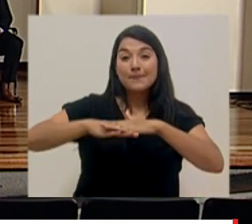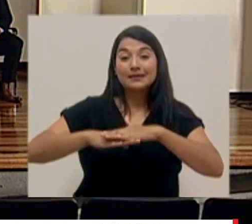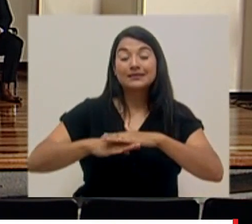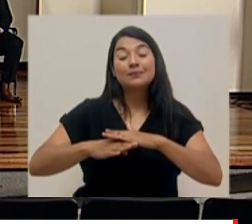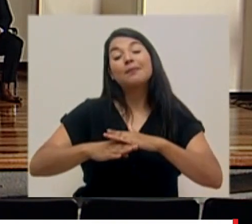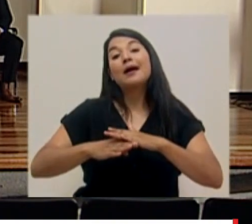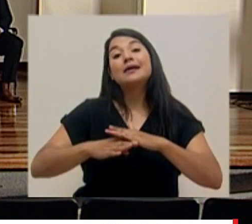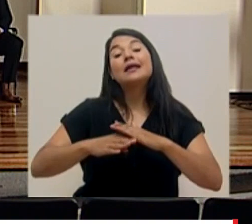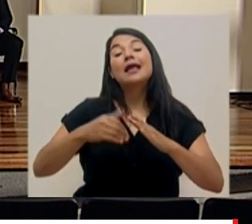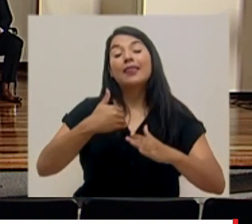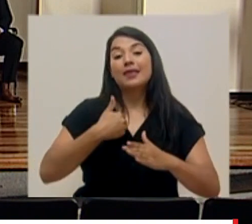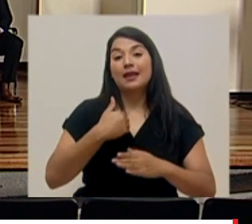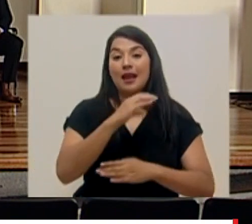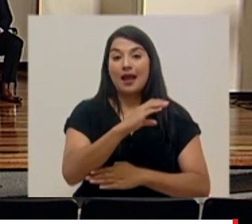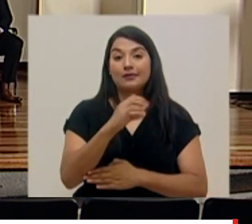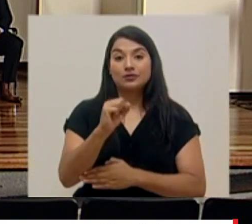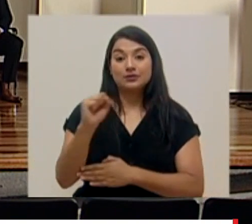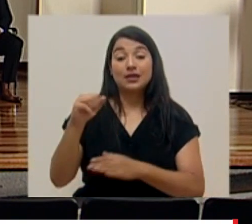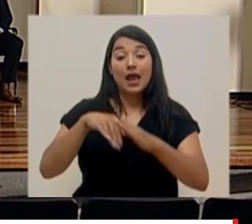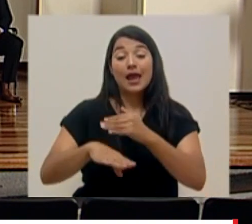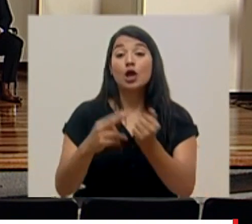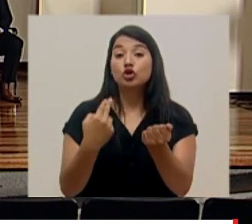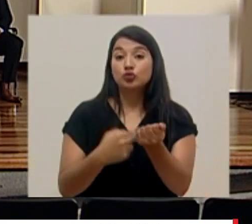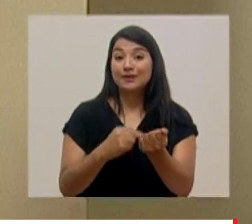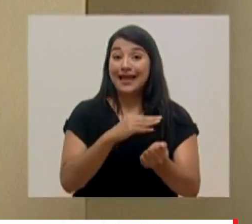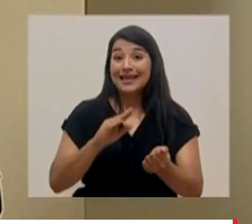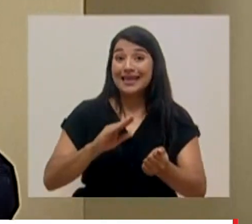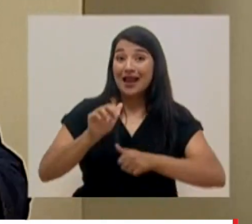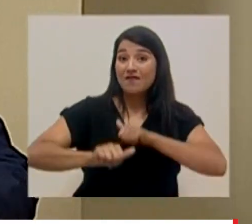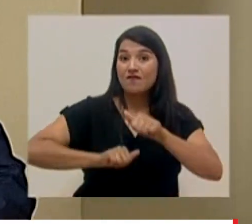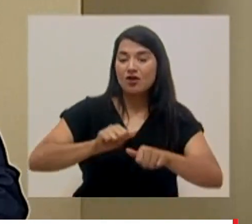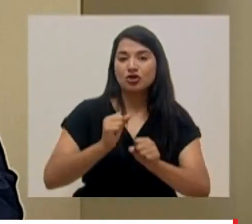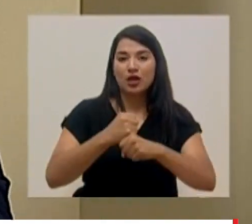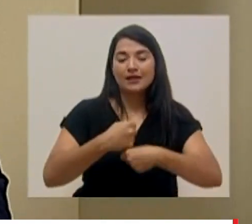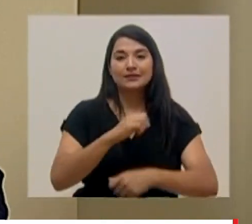Costarricense de Seguro Social y los esfuerzos de esta institución.